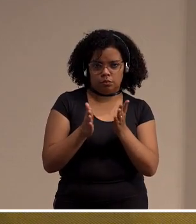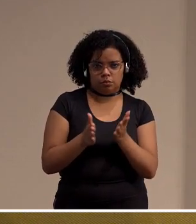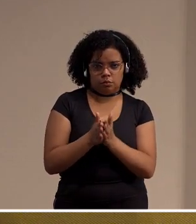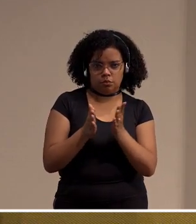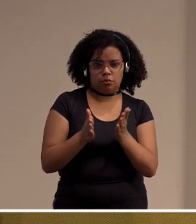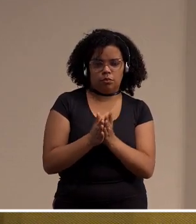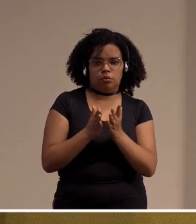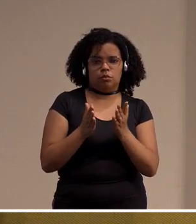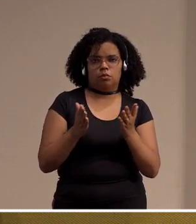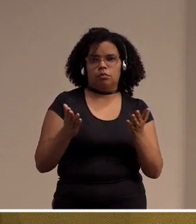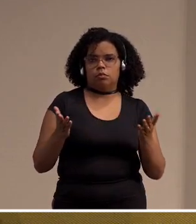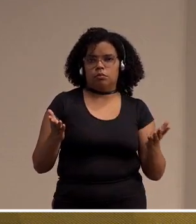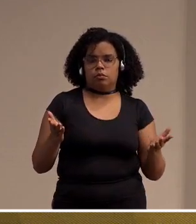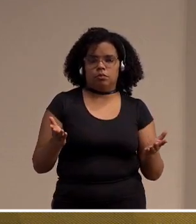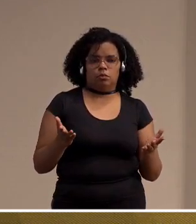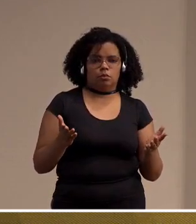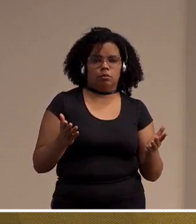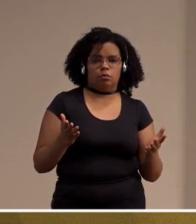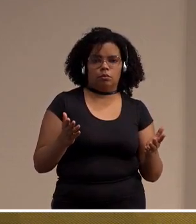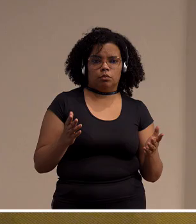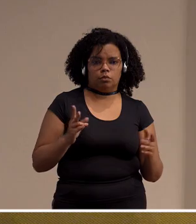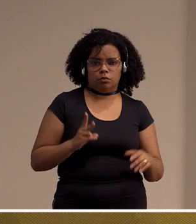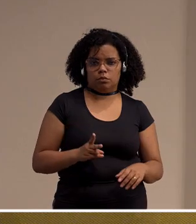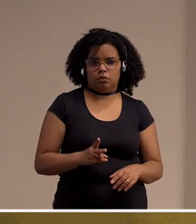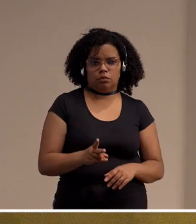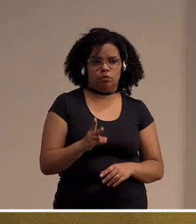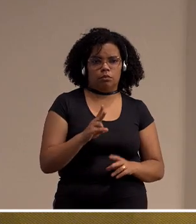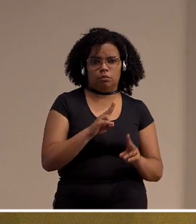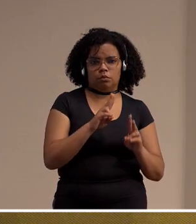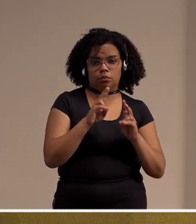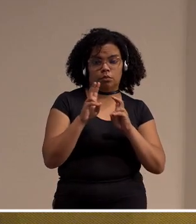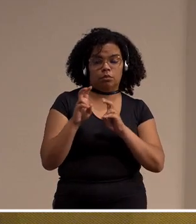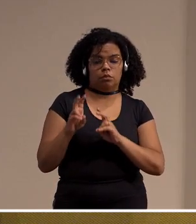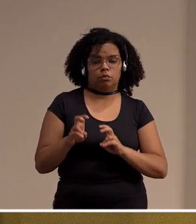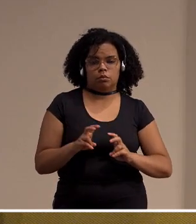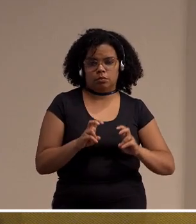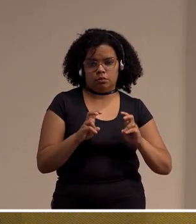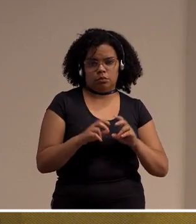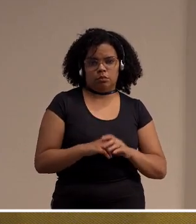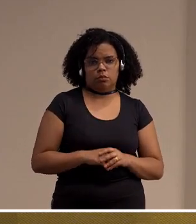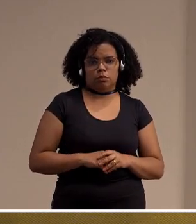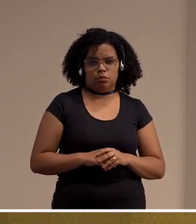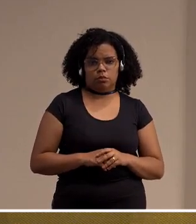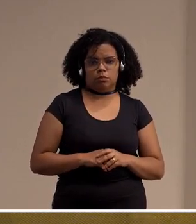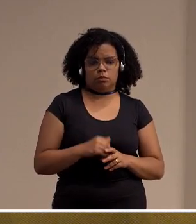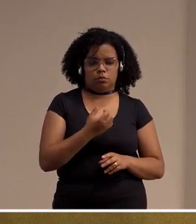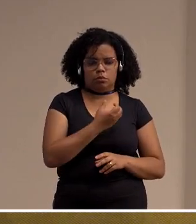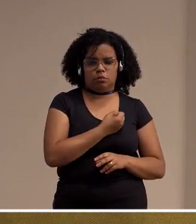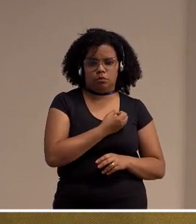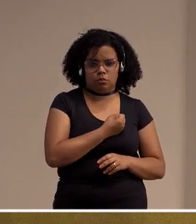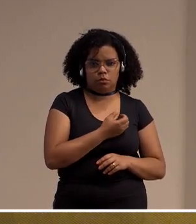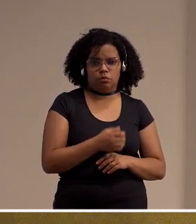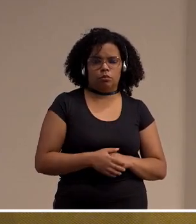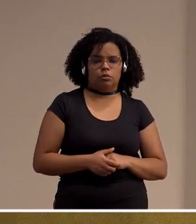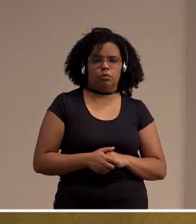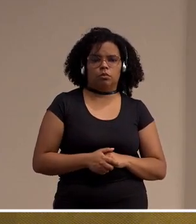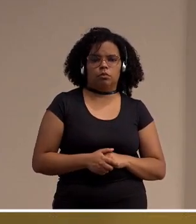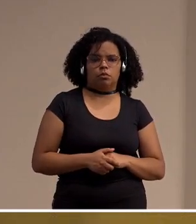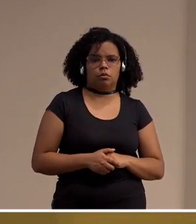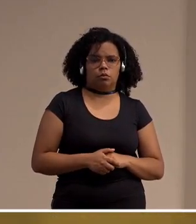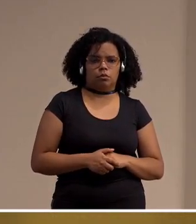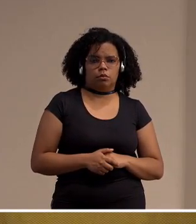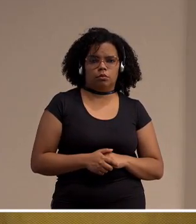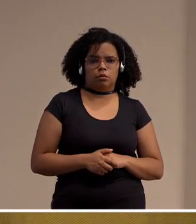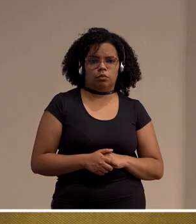bella, él habla siempre de teoría, de números, como todo está pasado por una especulación teórica.